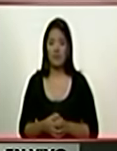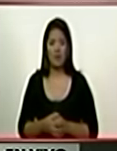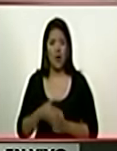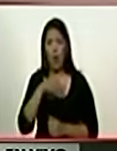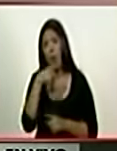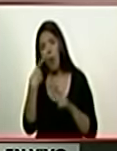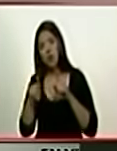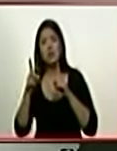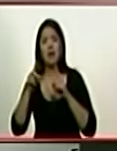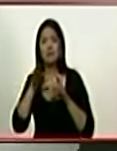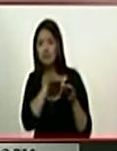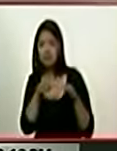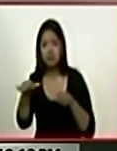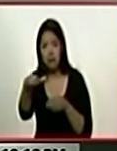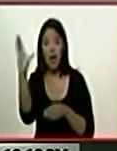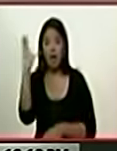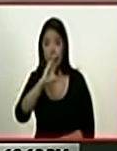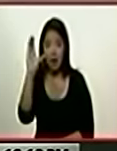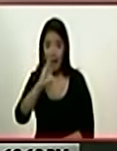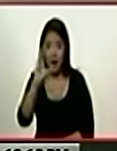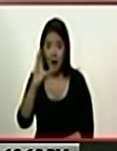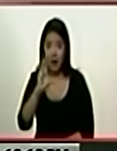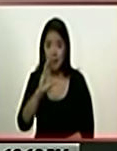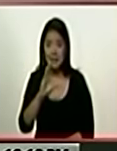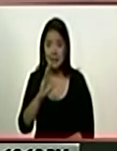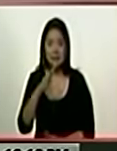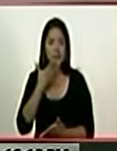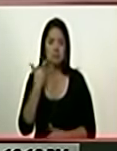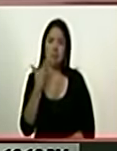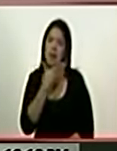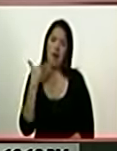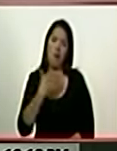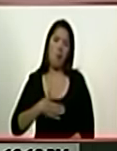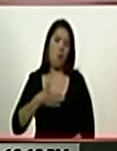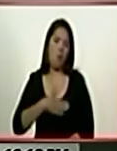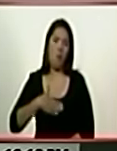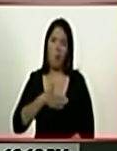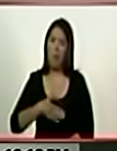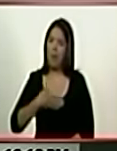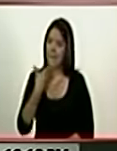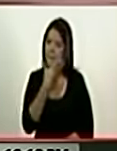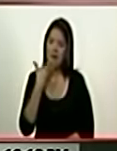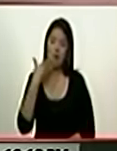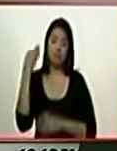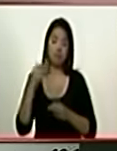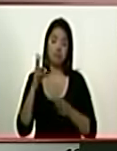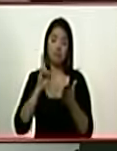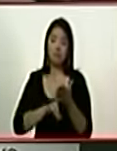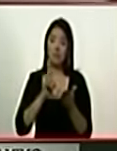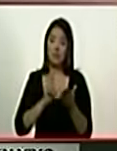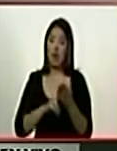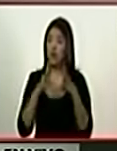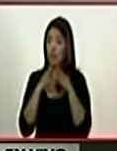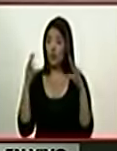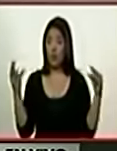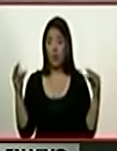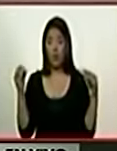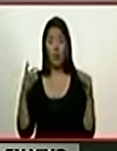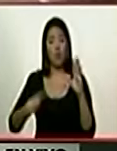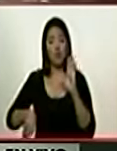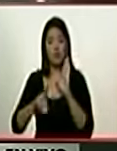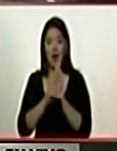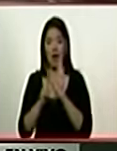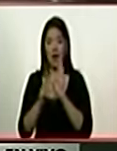estarán suficientemente mejoradas, remozadas para garantizar que la movilidad sea un derecho que